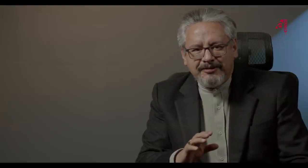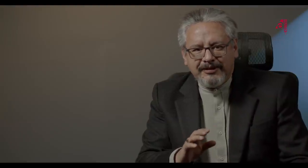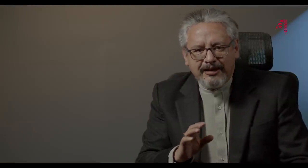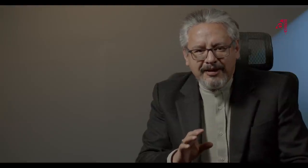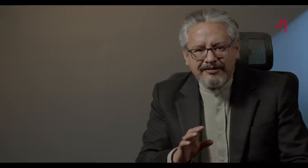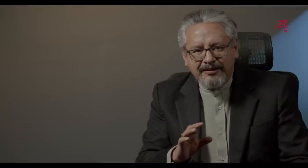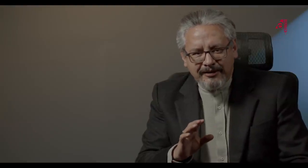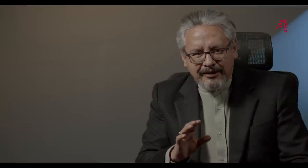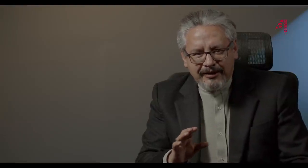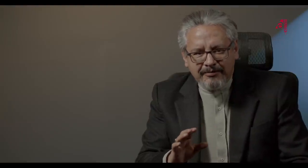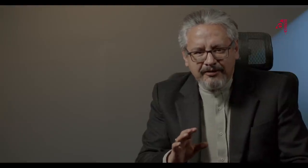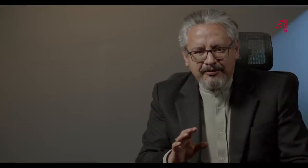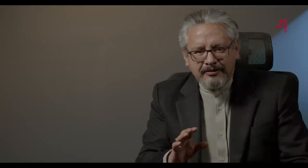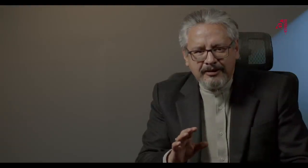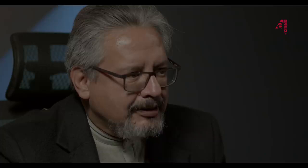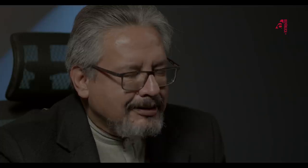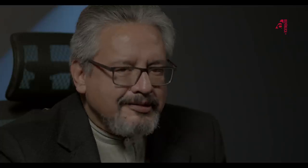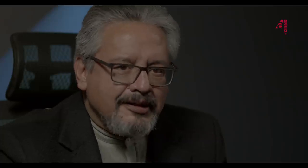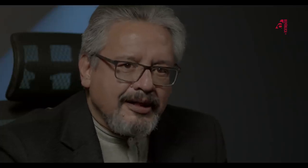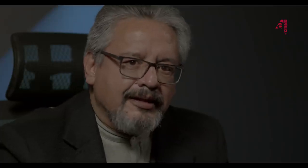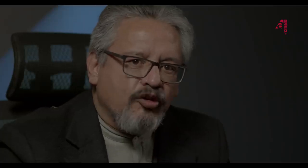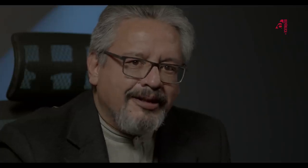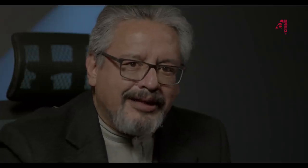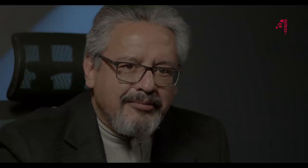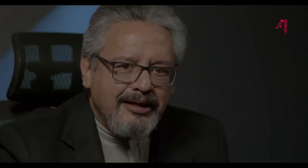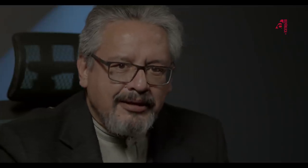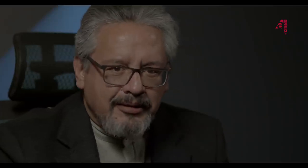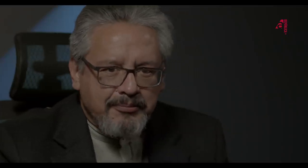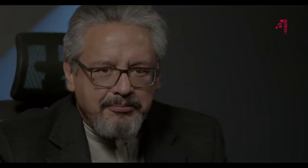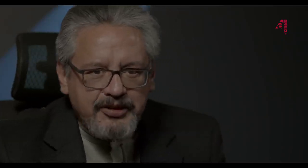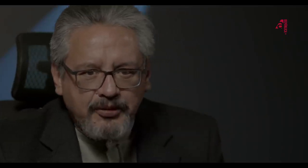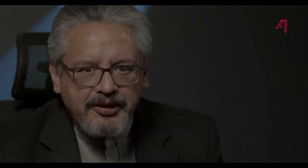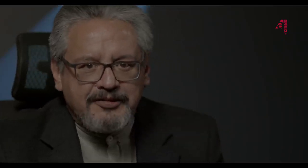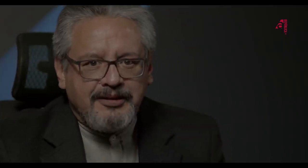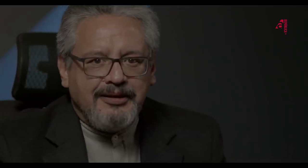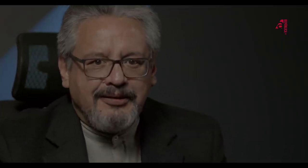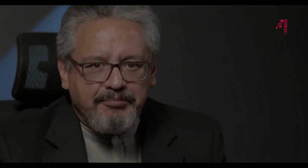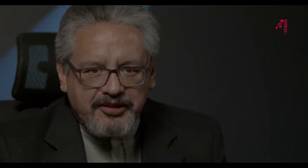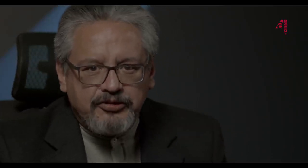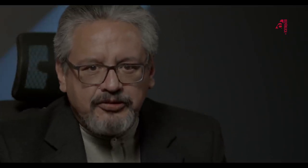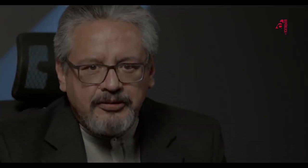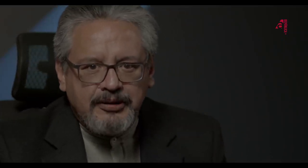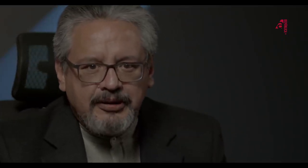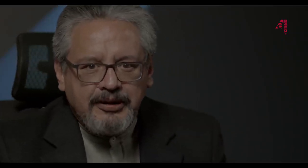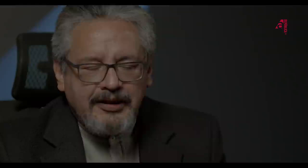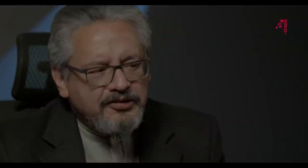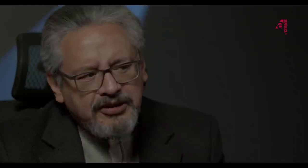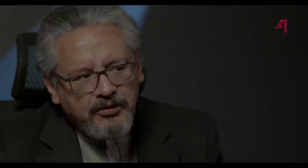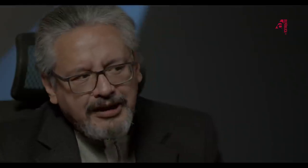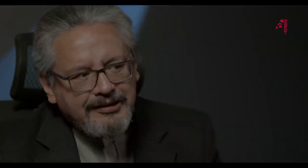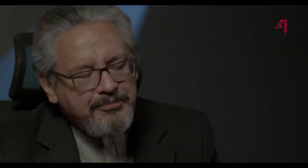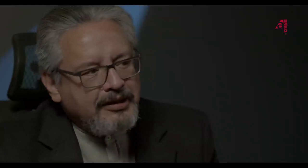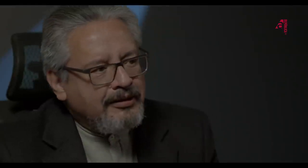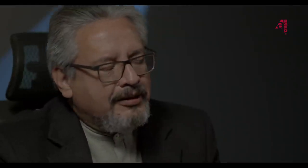extraviaron nada más ni nada menos que cerca de 90,000 millones de pesos. Esto